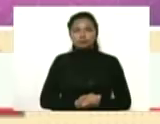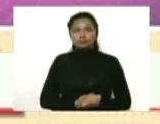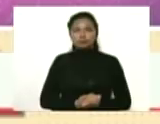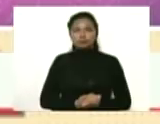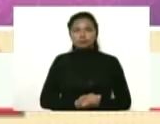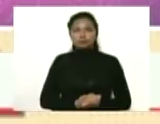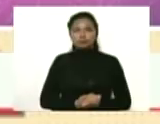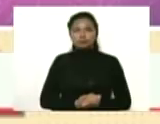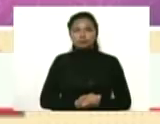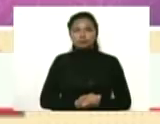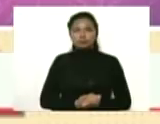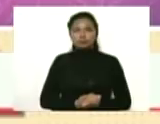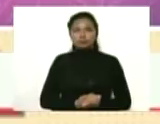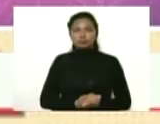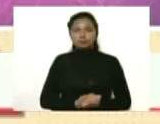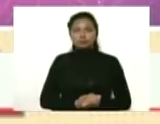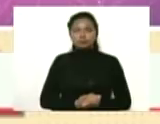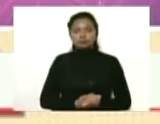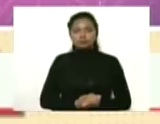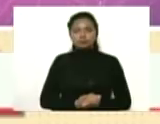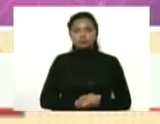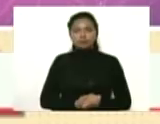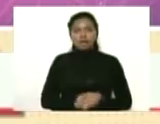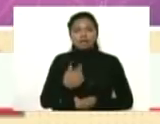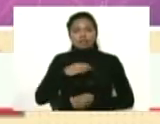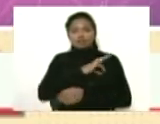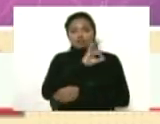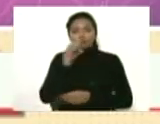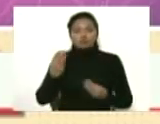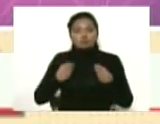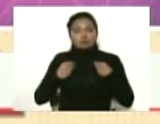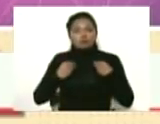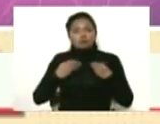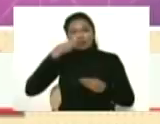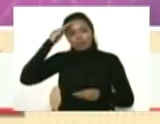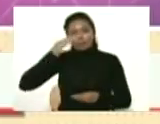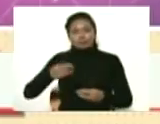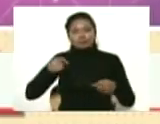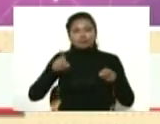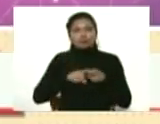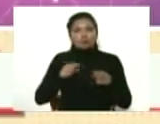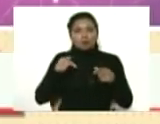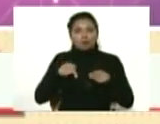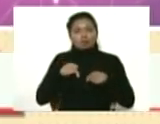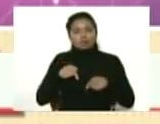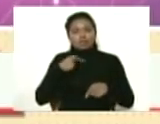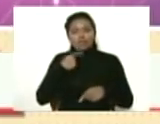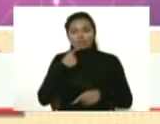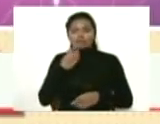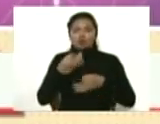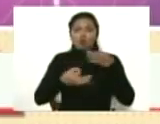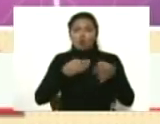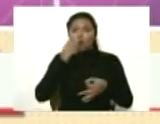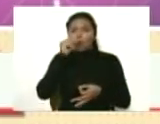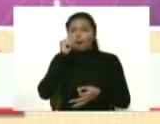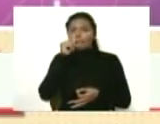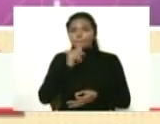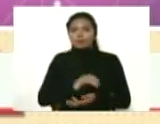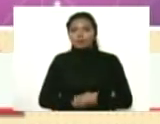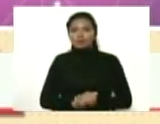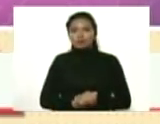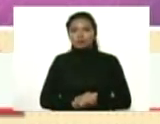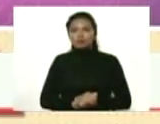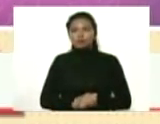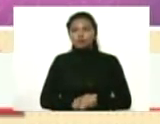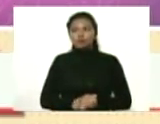Adelante. Desde la región oriental de los medios de milicia, por acá le habla el general de división